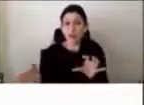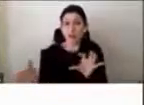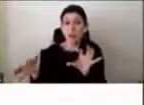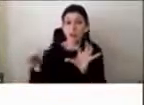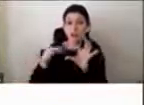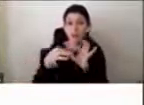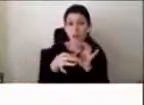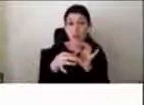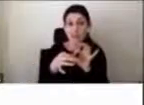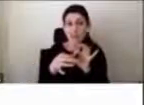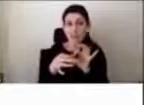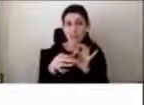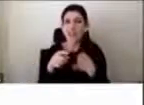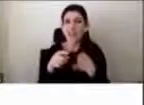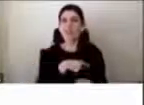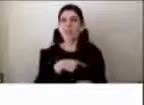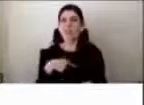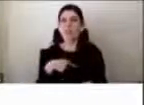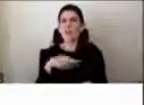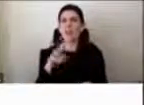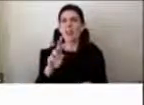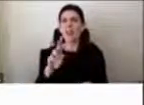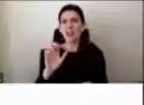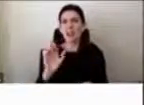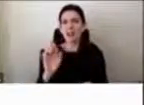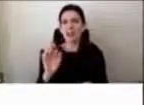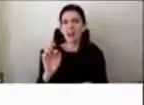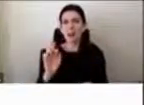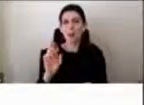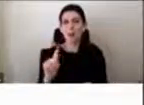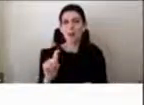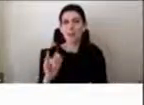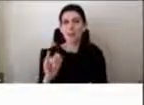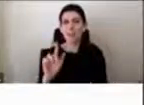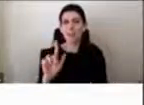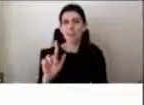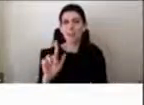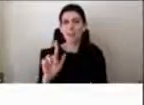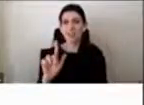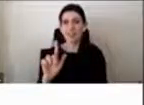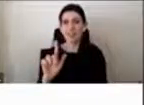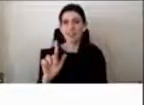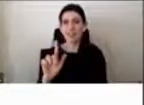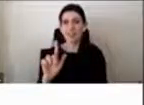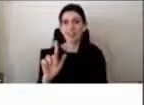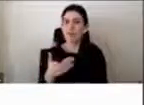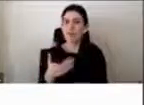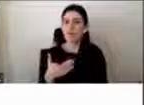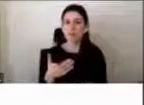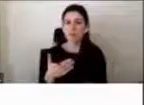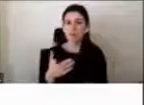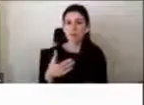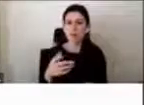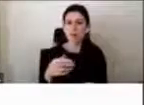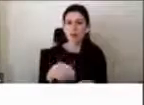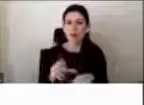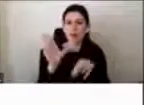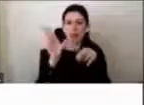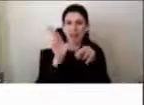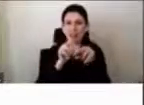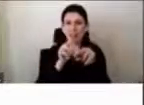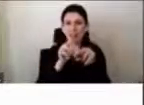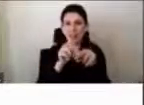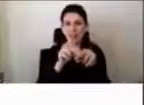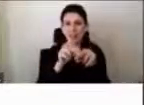cerebro reptiliano, ¿sí? El cerebro triuno de MacLean, que sería la parte más antigua del